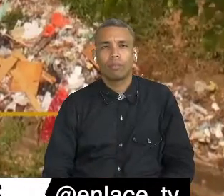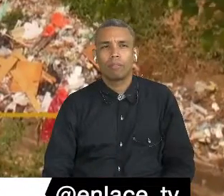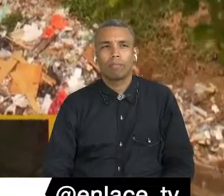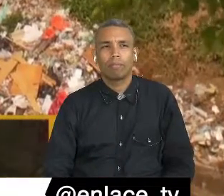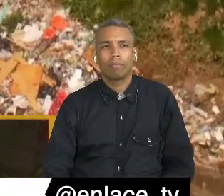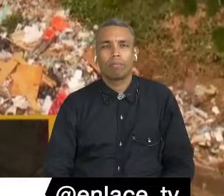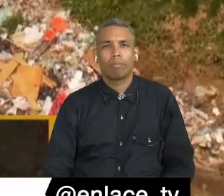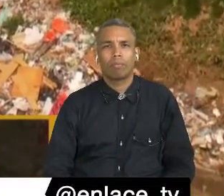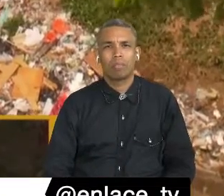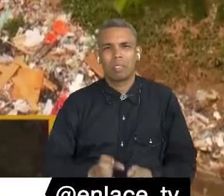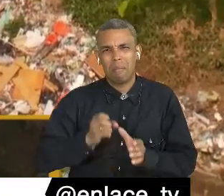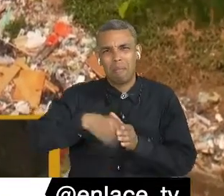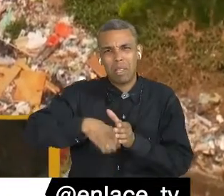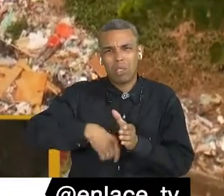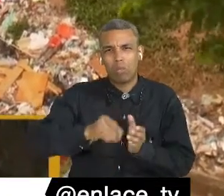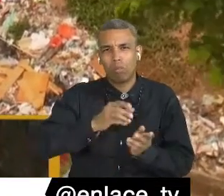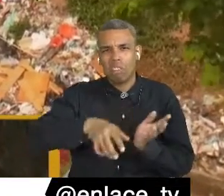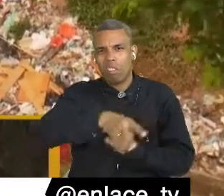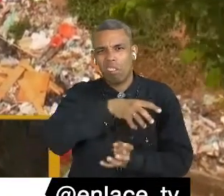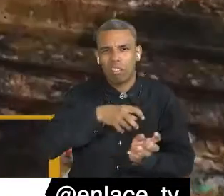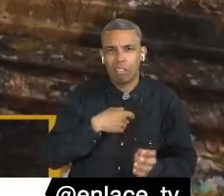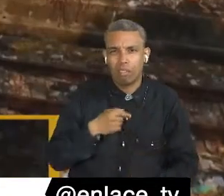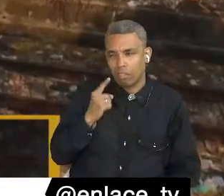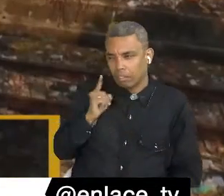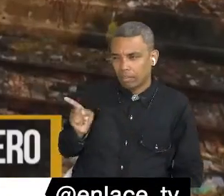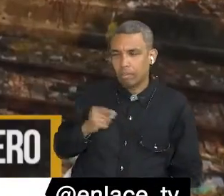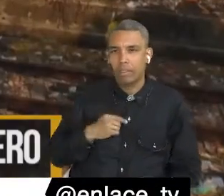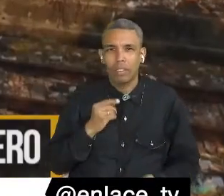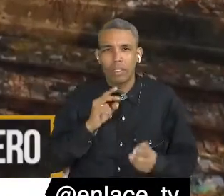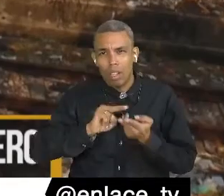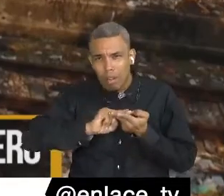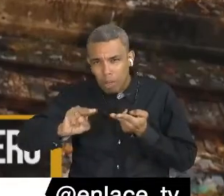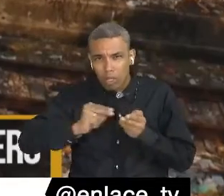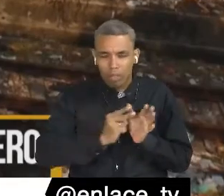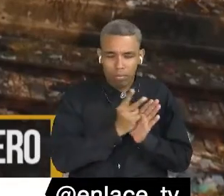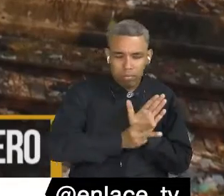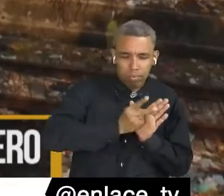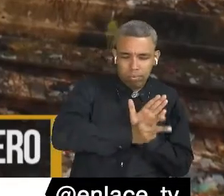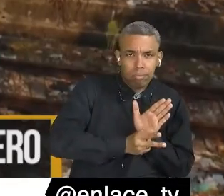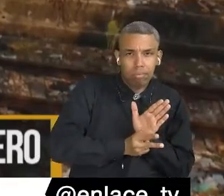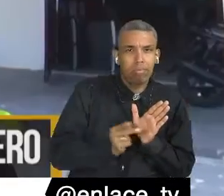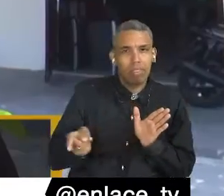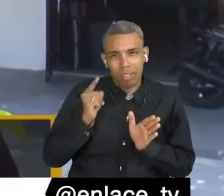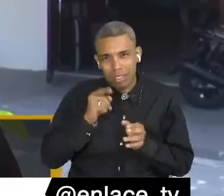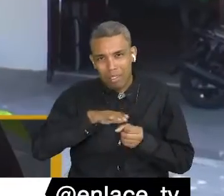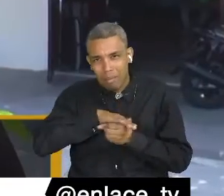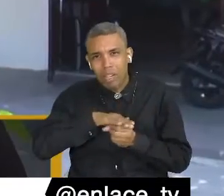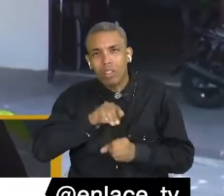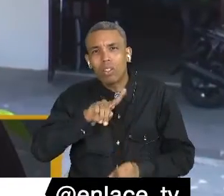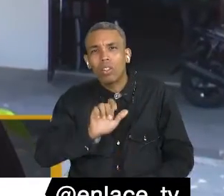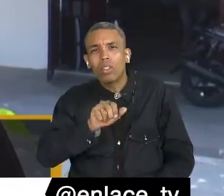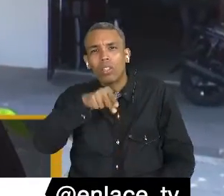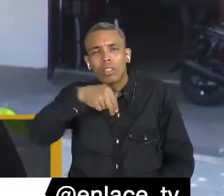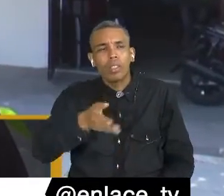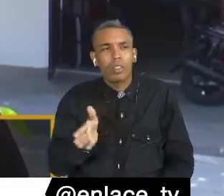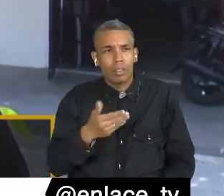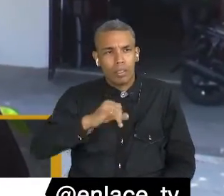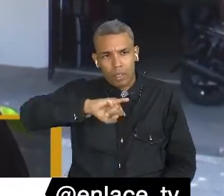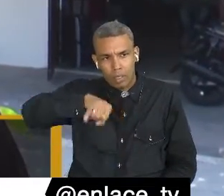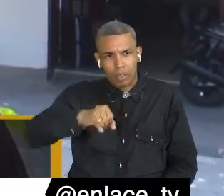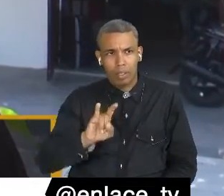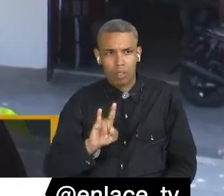Así. Convertido en un basurero está el ferrocarril del tren a la altura del puente del barrio San Judas. Con unos habitantes del barrio